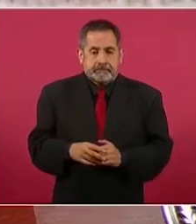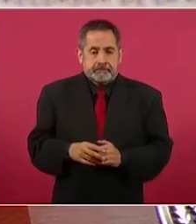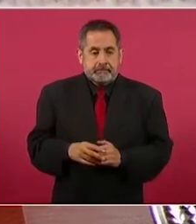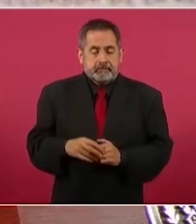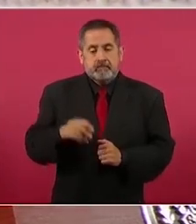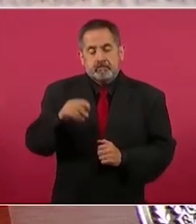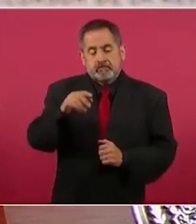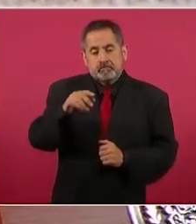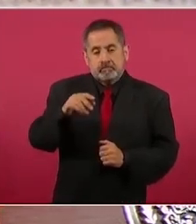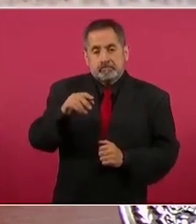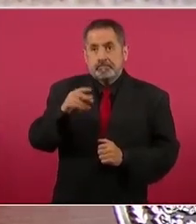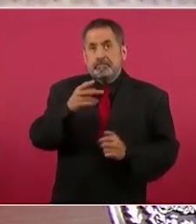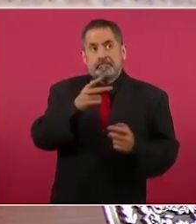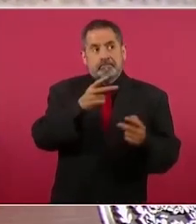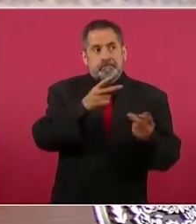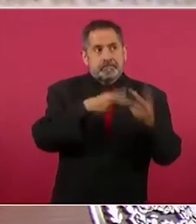regresa,